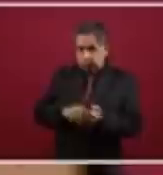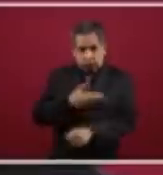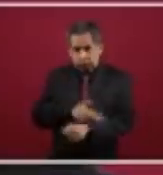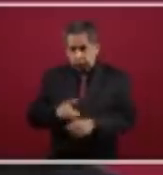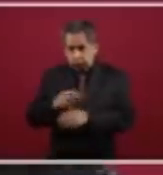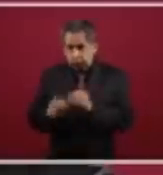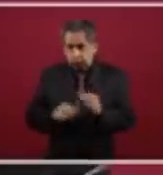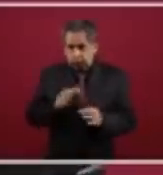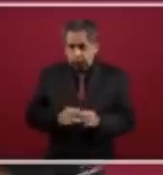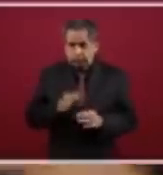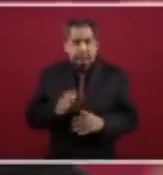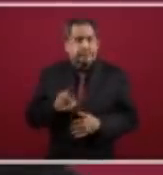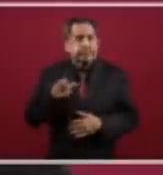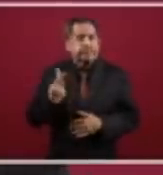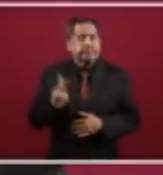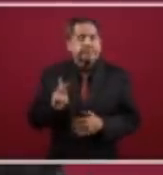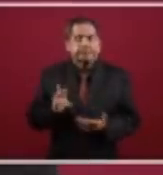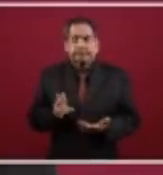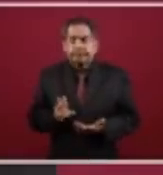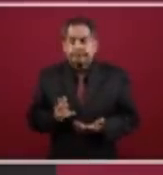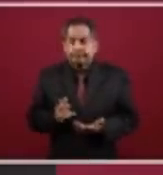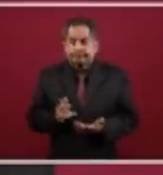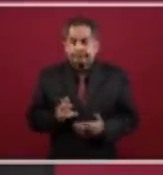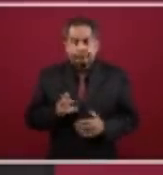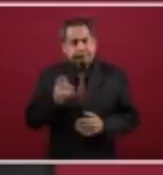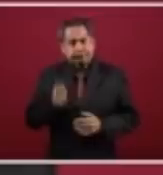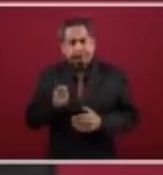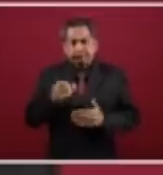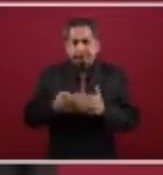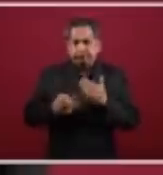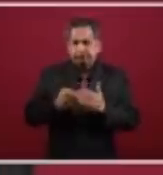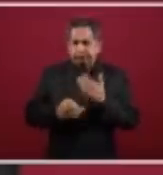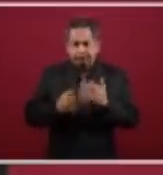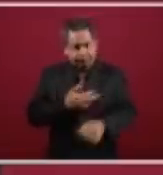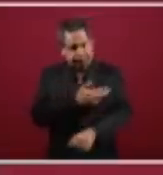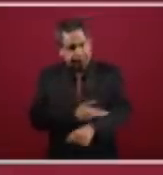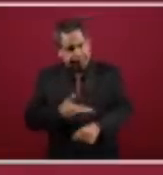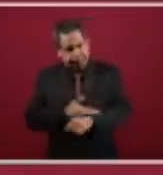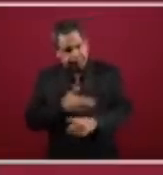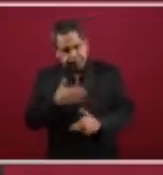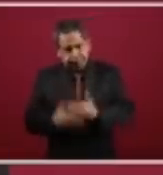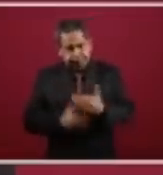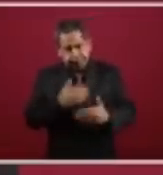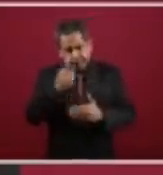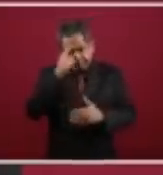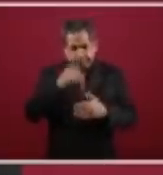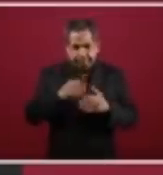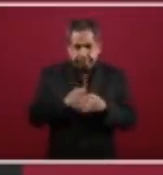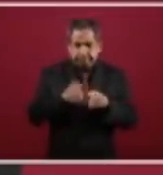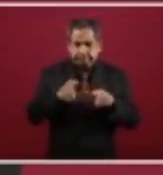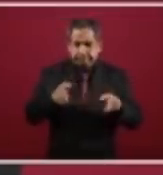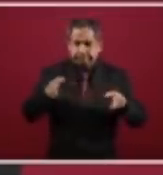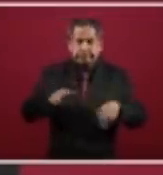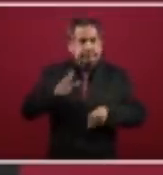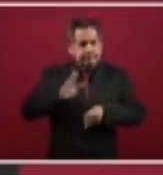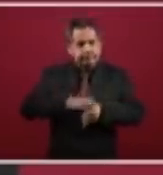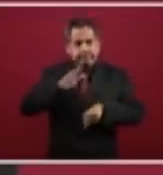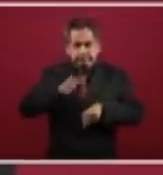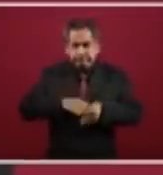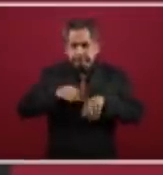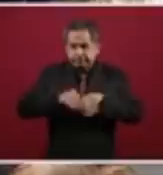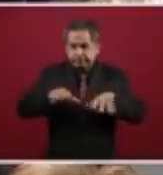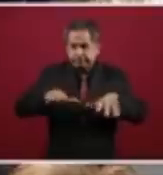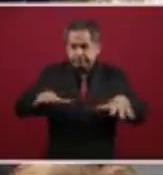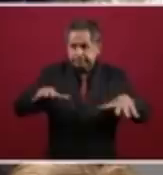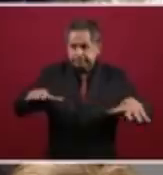pero está en proceso de ampliación.